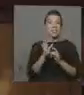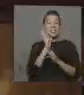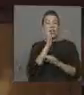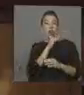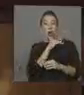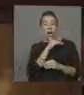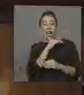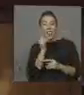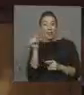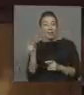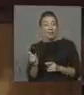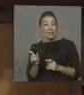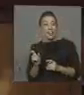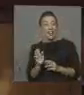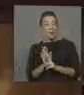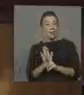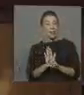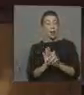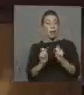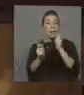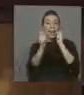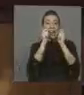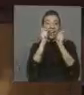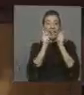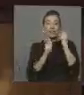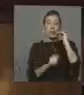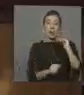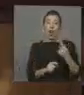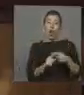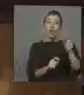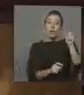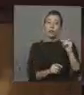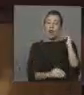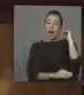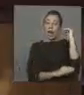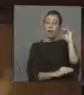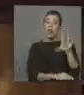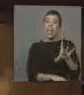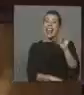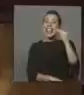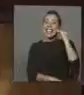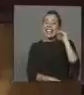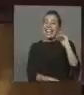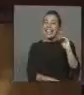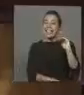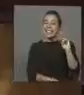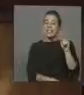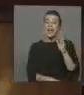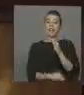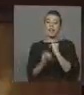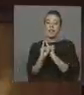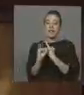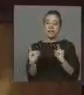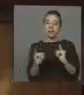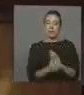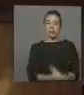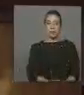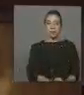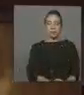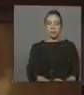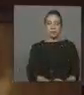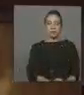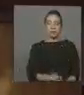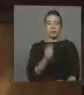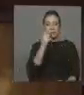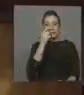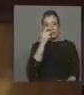cuando la información pueda generar graves riesgos para la menor, otro adulto, a elección de la menor, será informado.